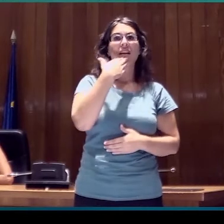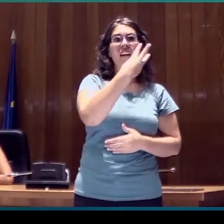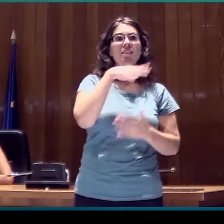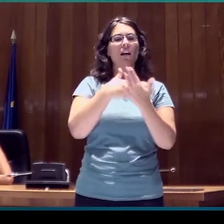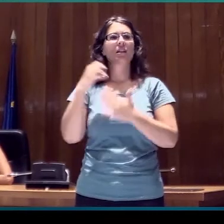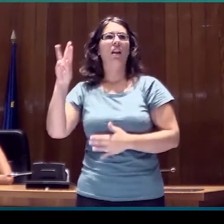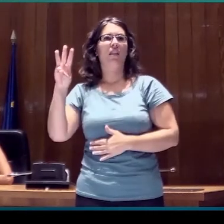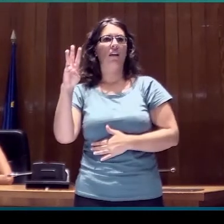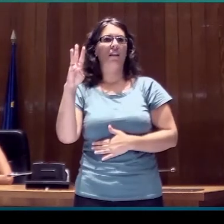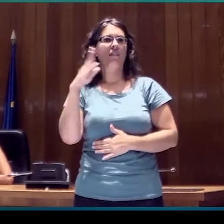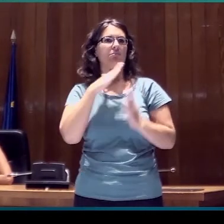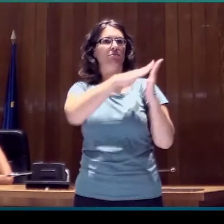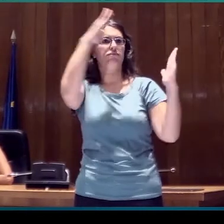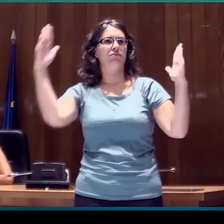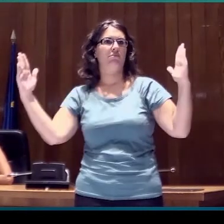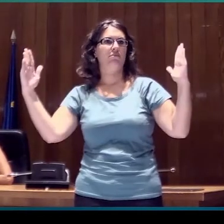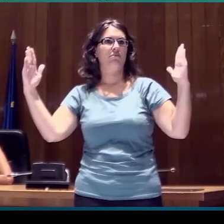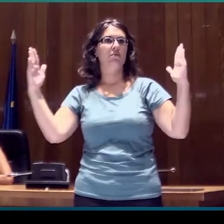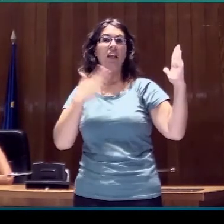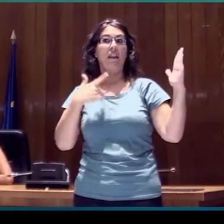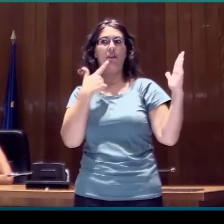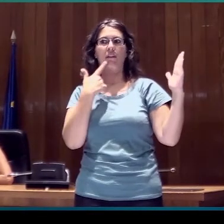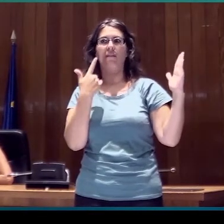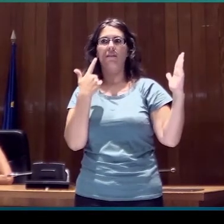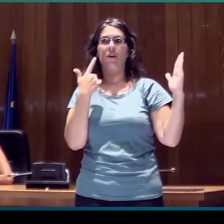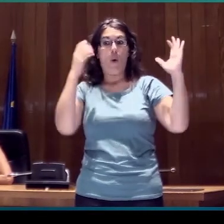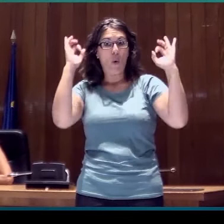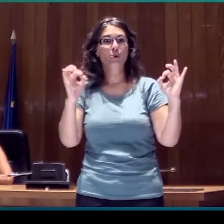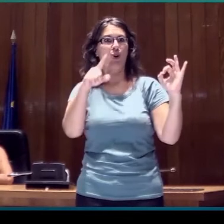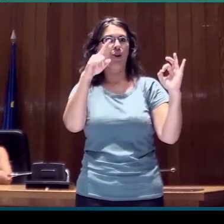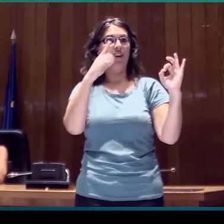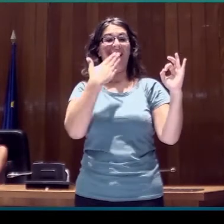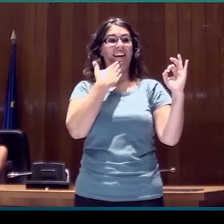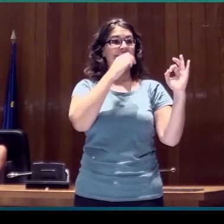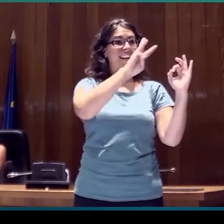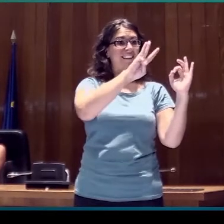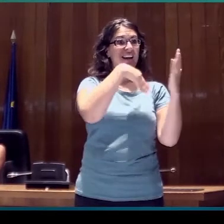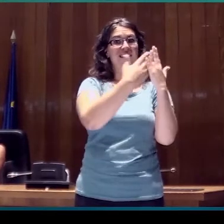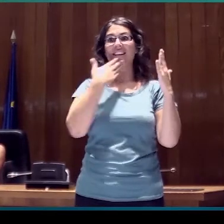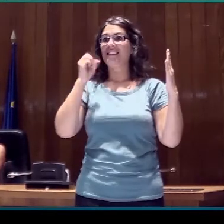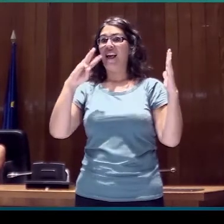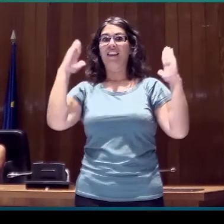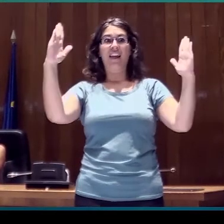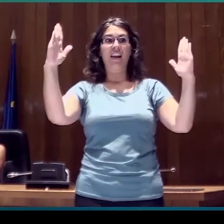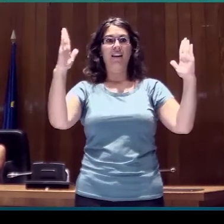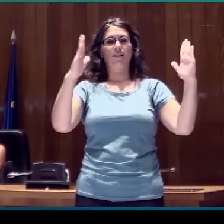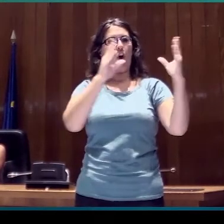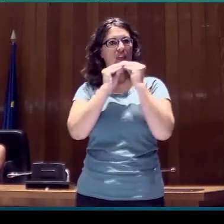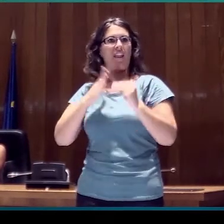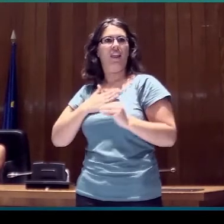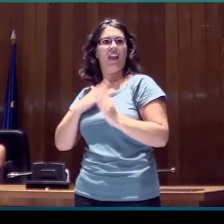Luego, un ámbito de intervención justo en el que nosotros incidimos.